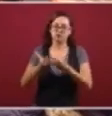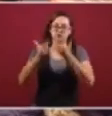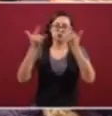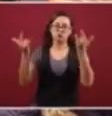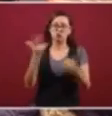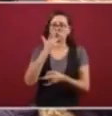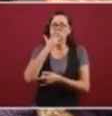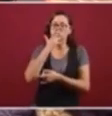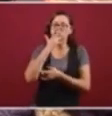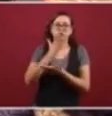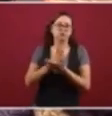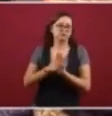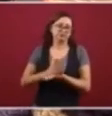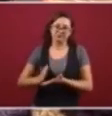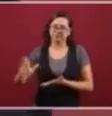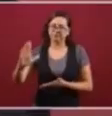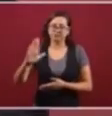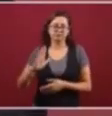los salones